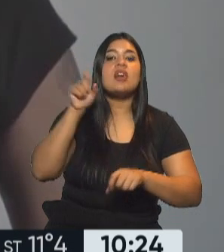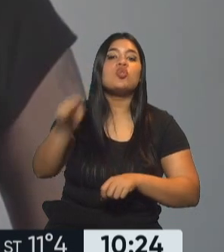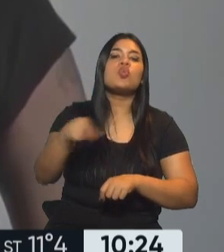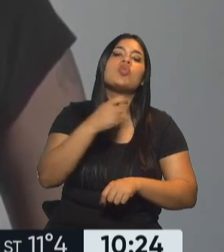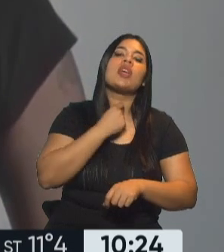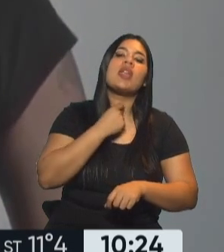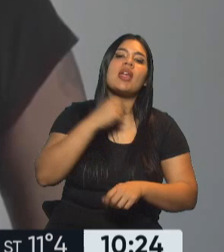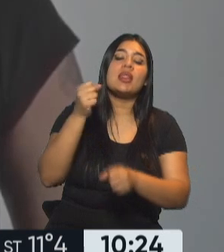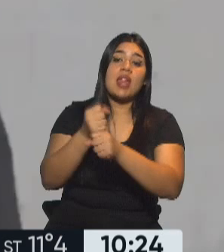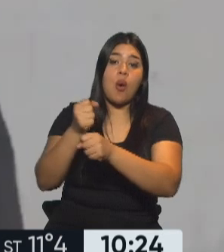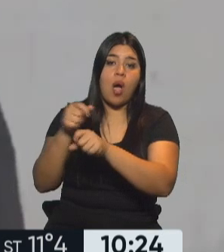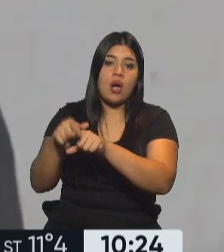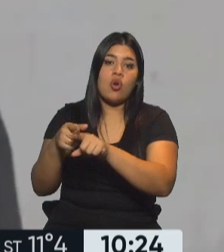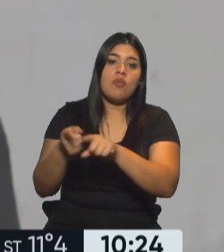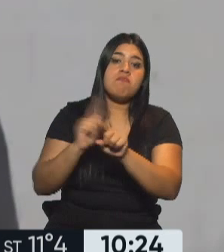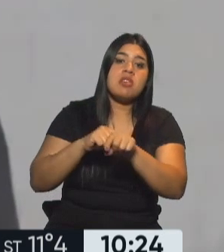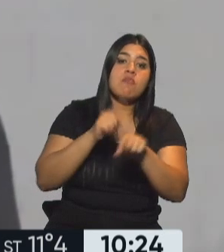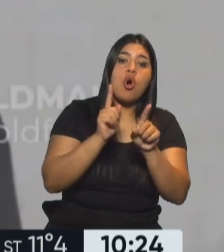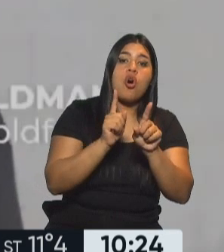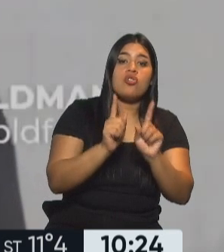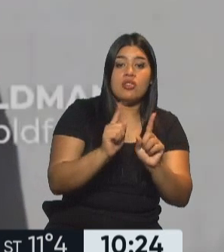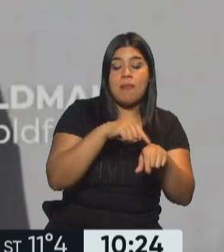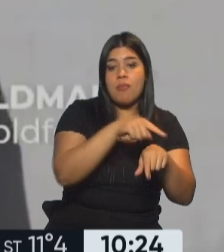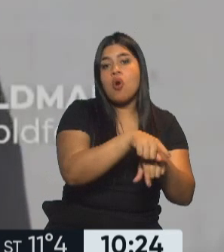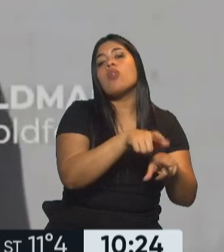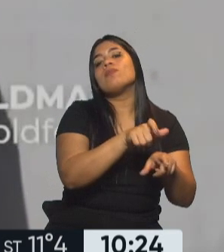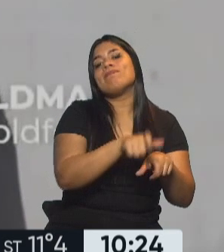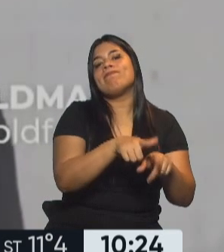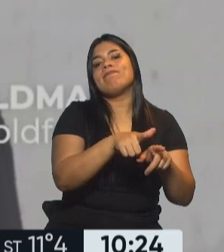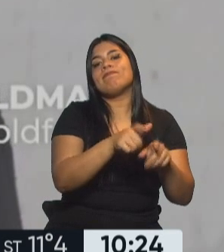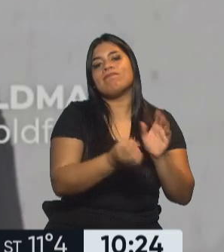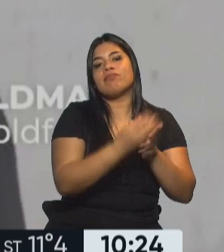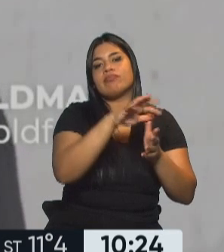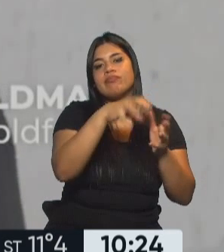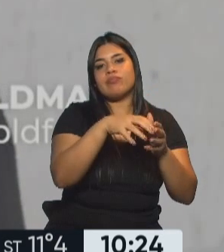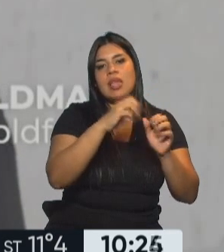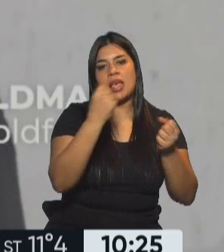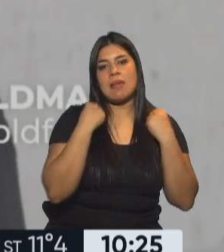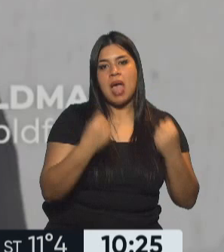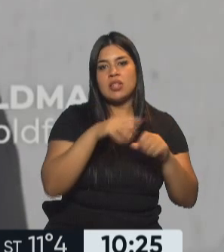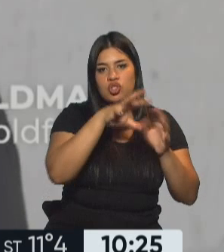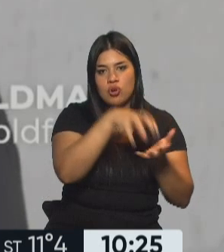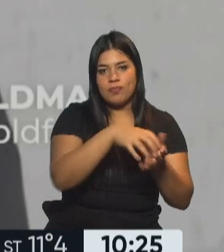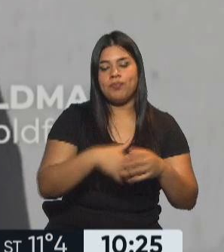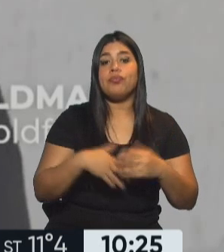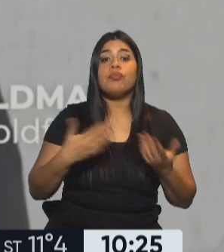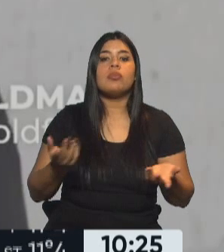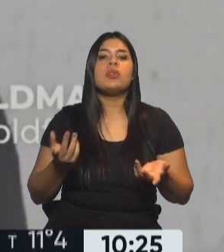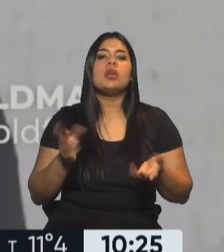poder solventar el gimnasio. Pasó momentos muy difíciles y se las arregló como